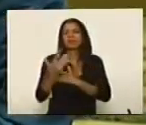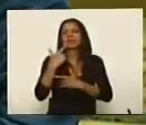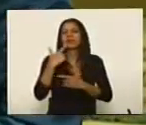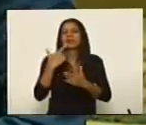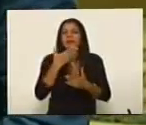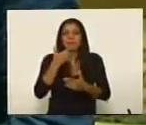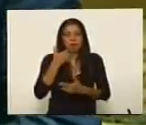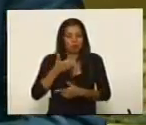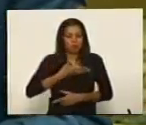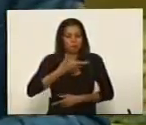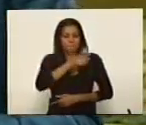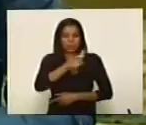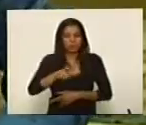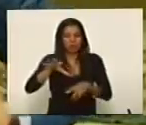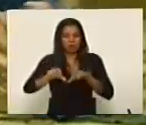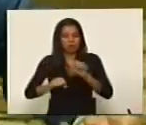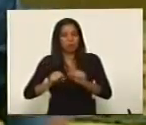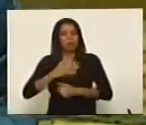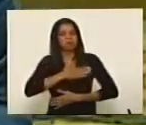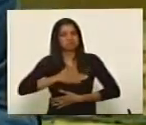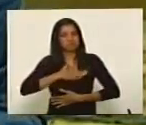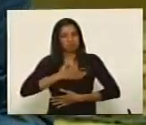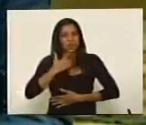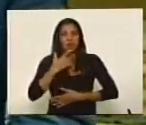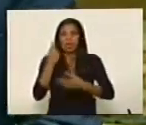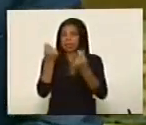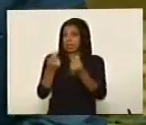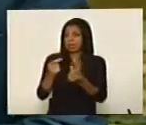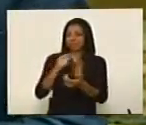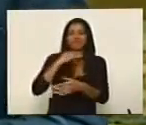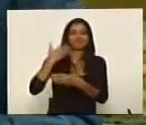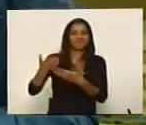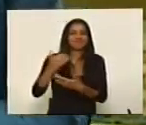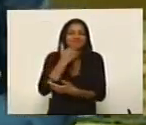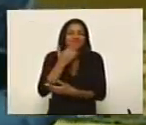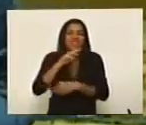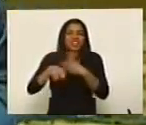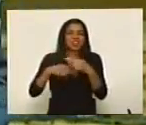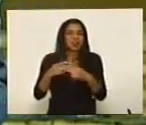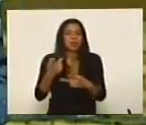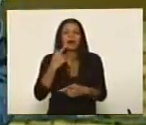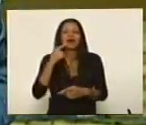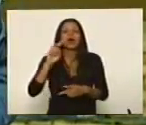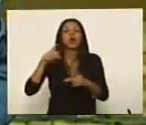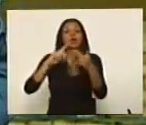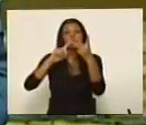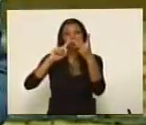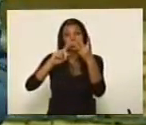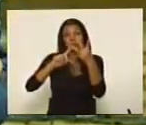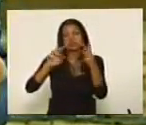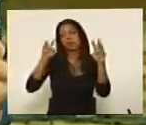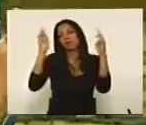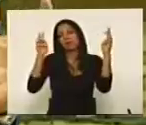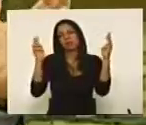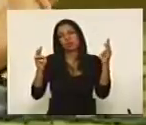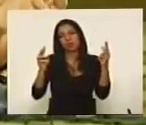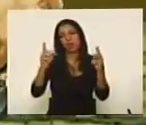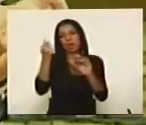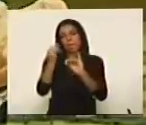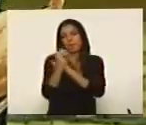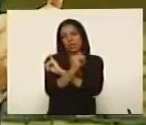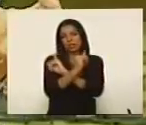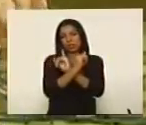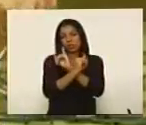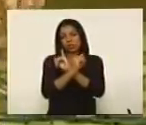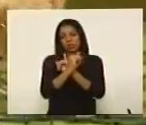condiciones favorables precisamente para prescindir del efectivo. Y una tercera gran victoria, sin duda alguna, tiene que ver con que el Petro no solamente es un activo